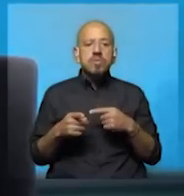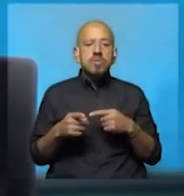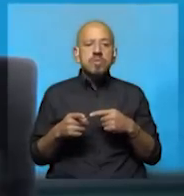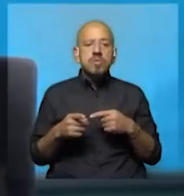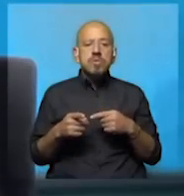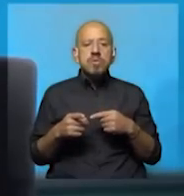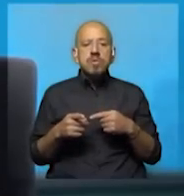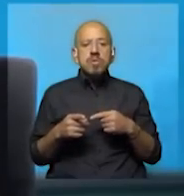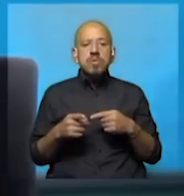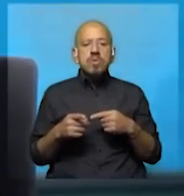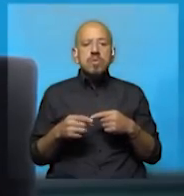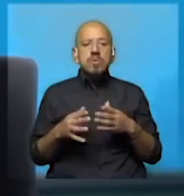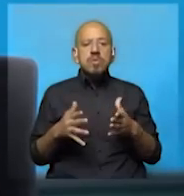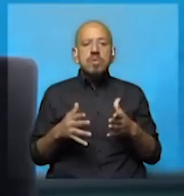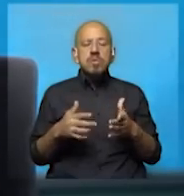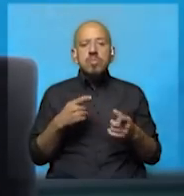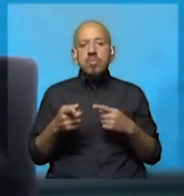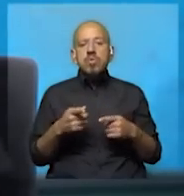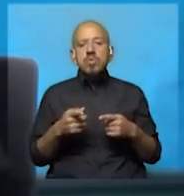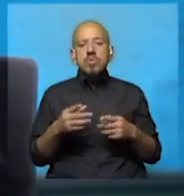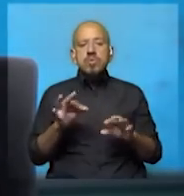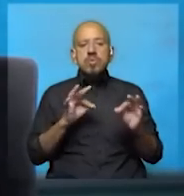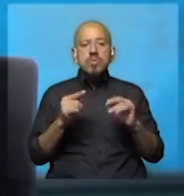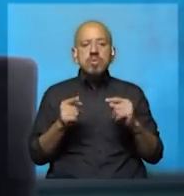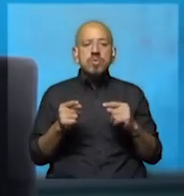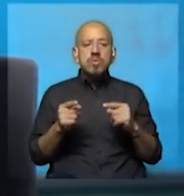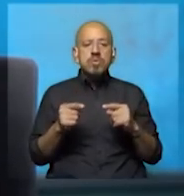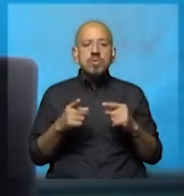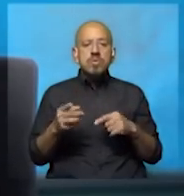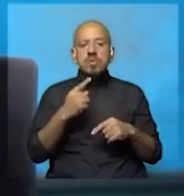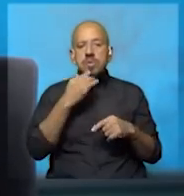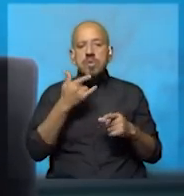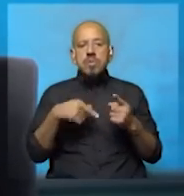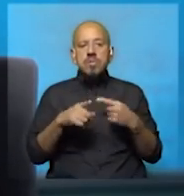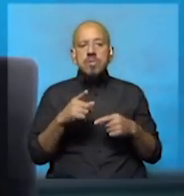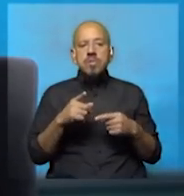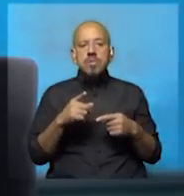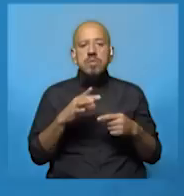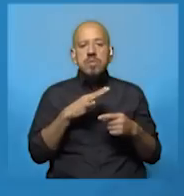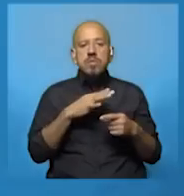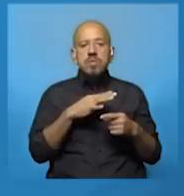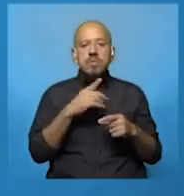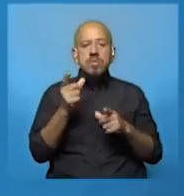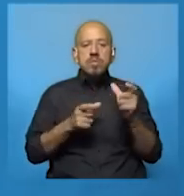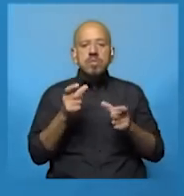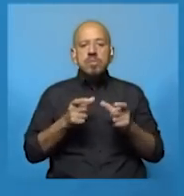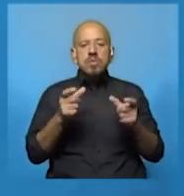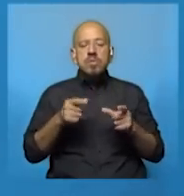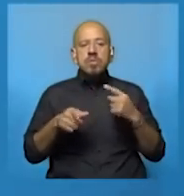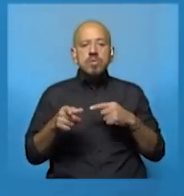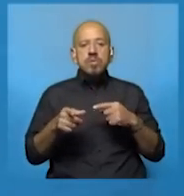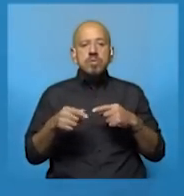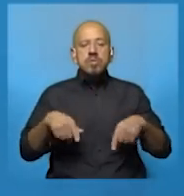distintos ámbitos no vos elegís para comprarlo bastesiano Este ejemplo que recién poníamos no el de las personas que intentan ingresar